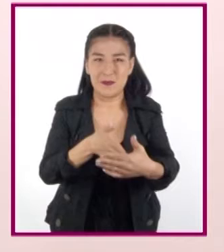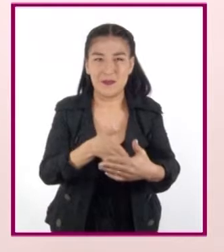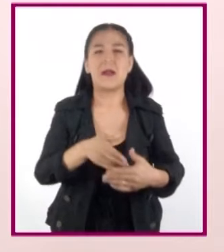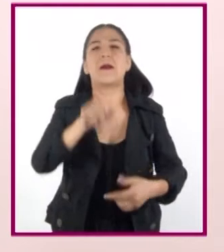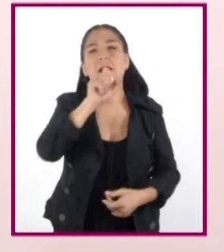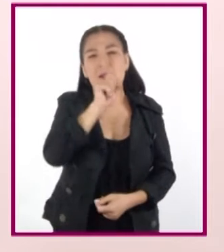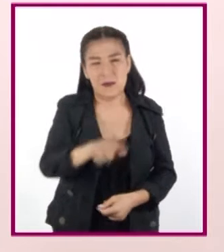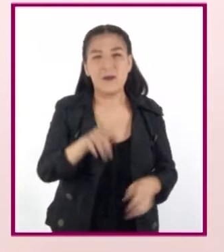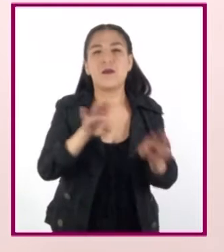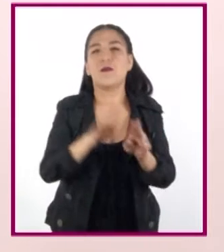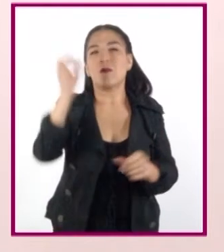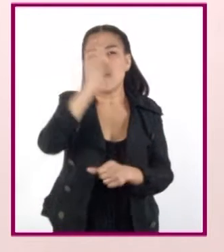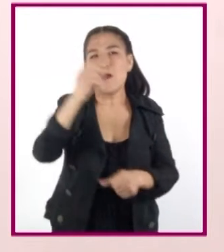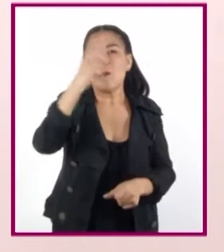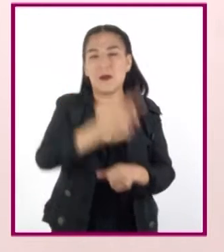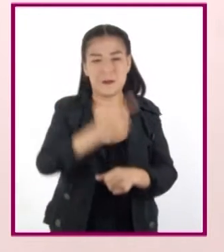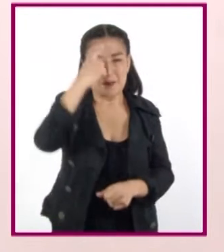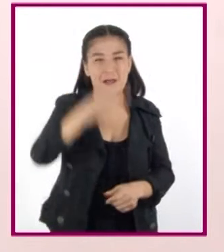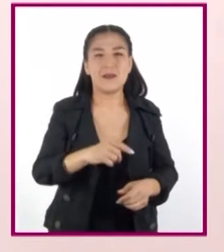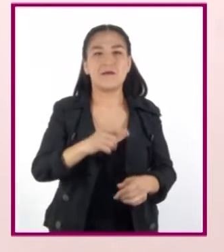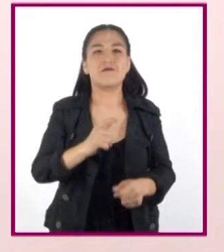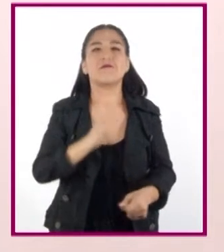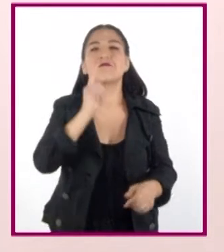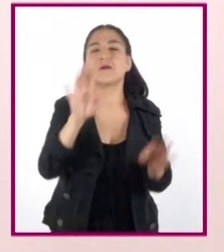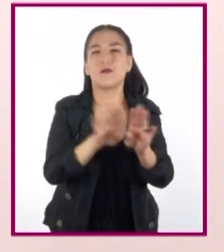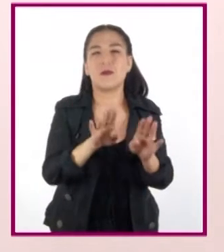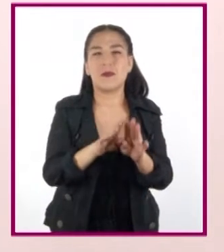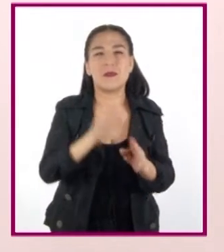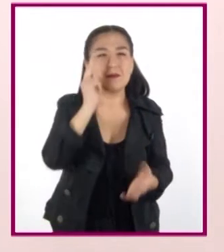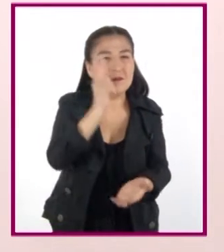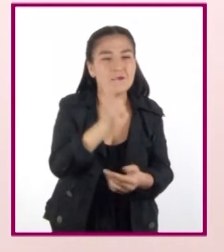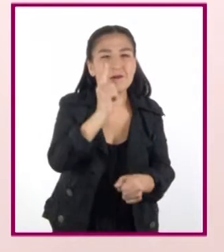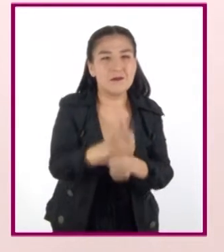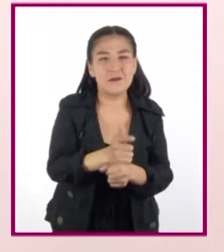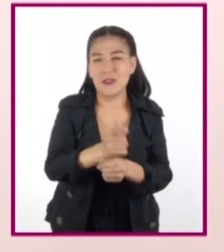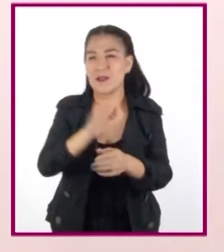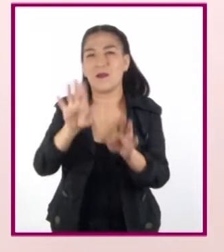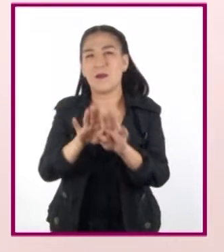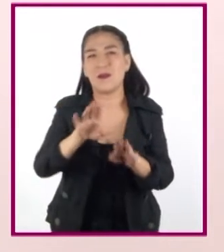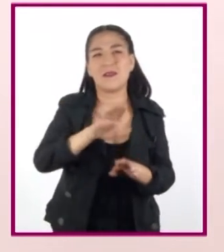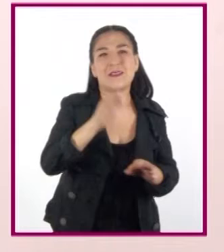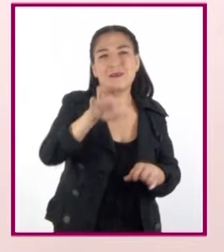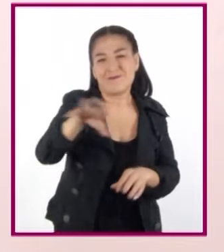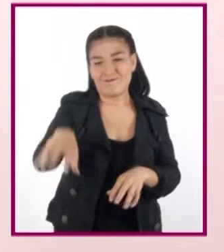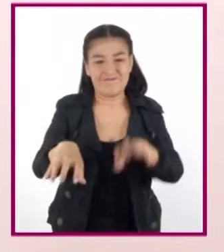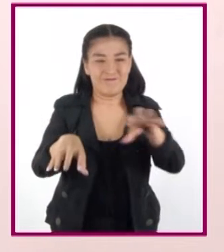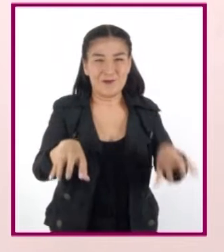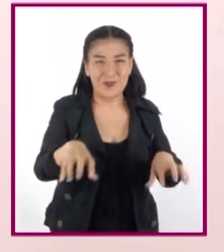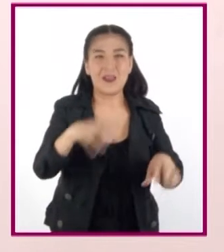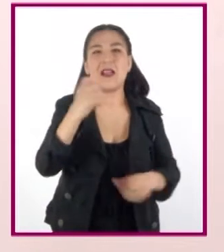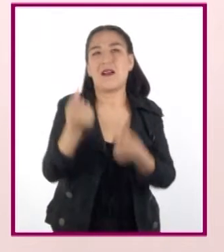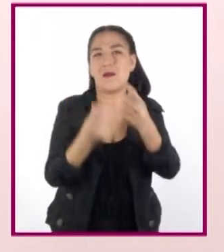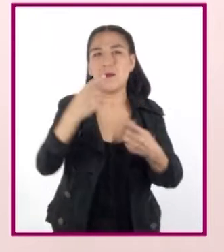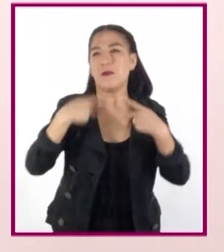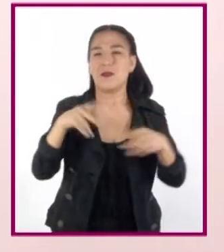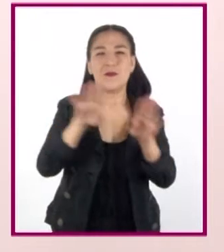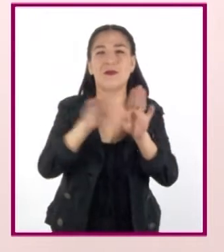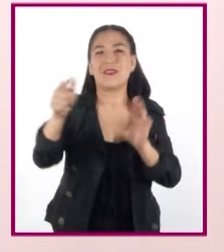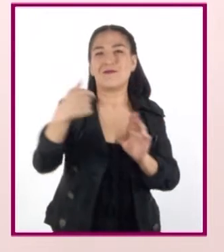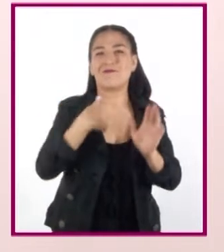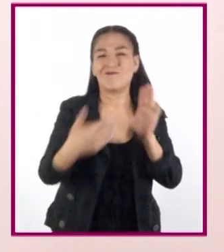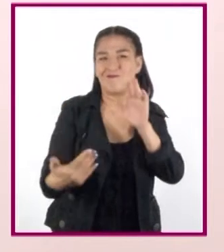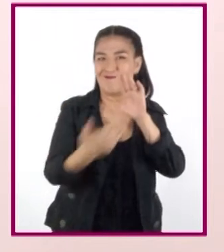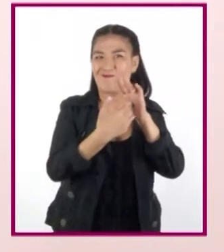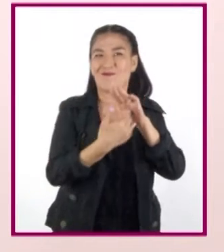nos brinda la oportunidad de distinguir cuando otra persona está poniendo un límite. La tristeza es ese espacio que